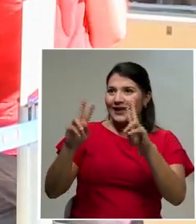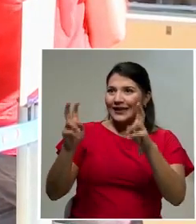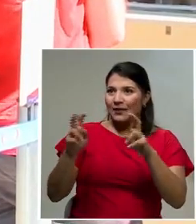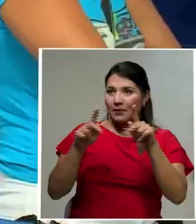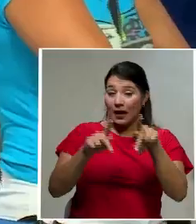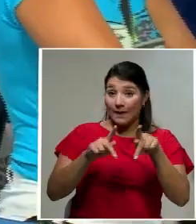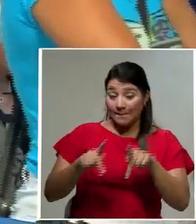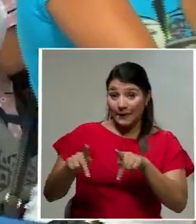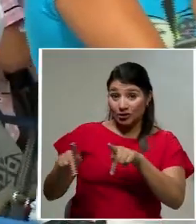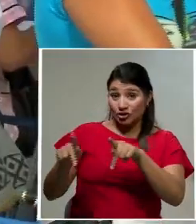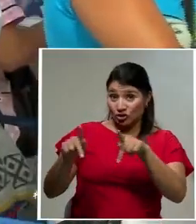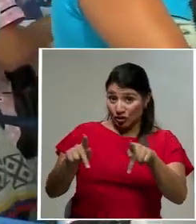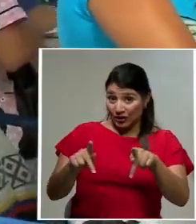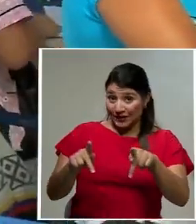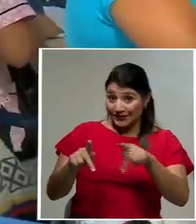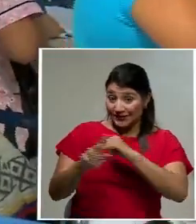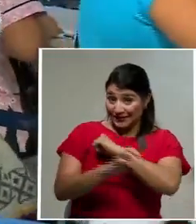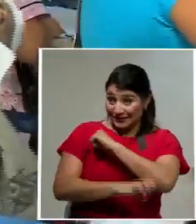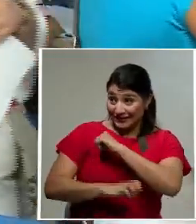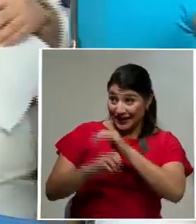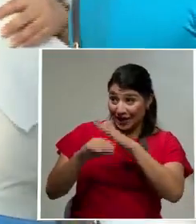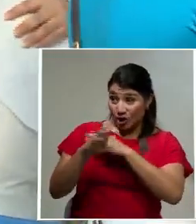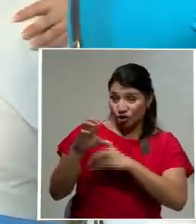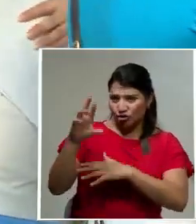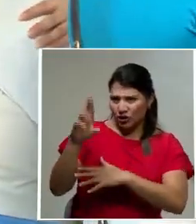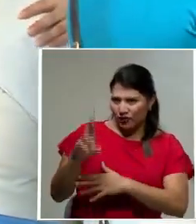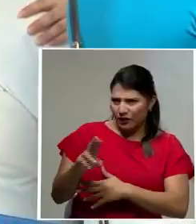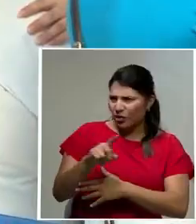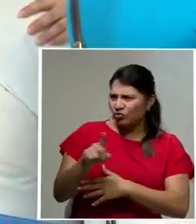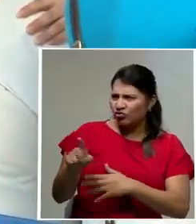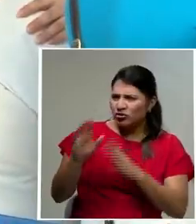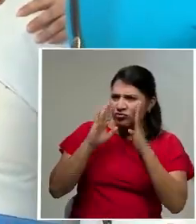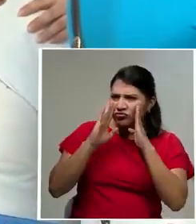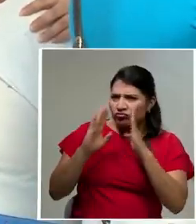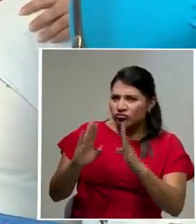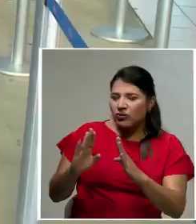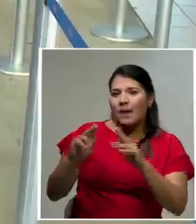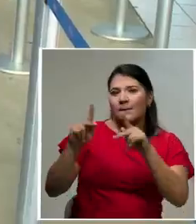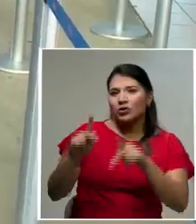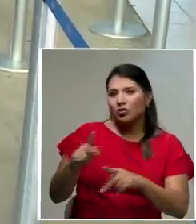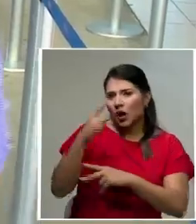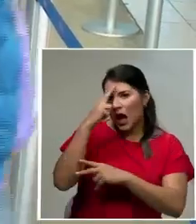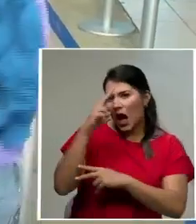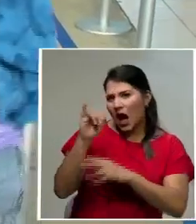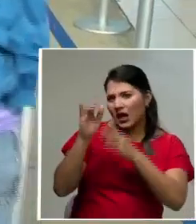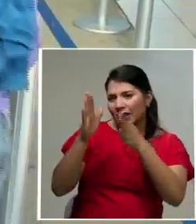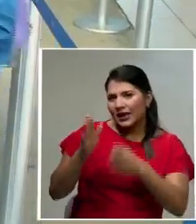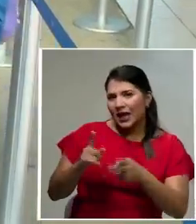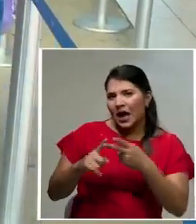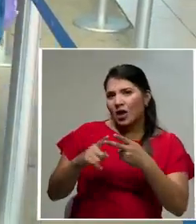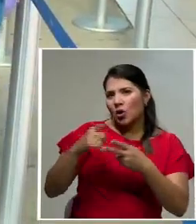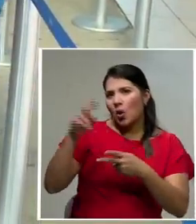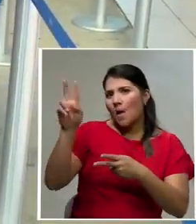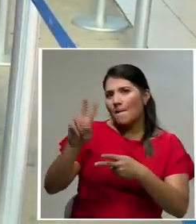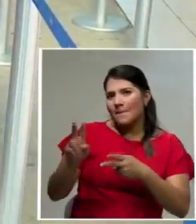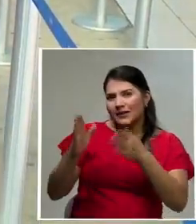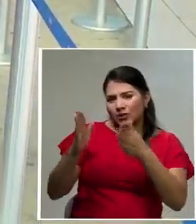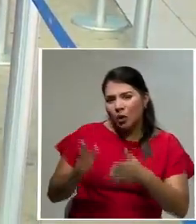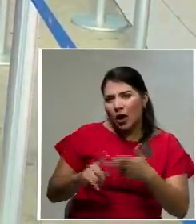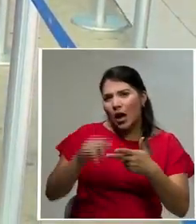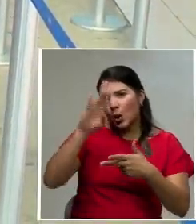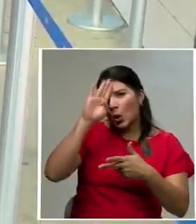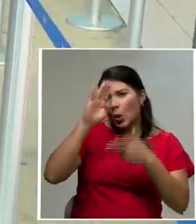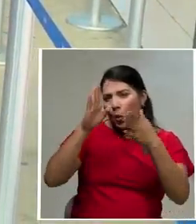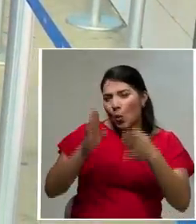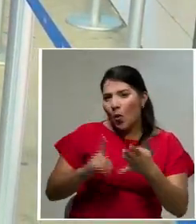han hecho trabajos importantes con los grupos de haitianos, venezolanos, cubanos, con nicaragüenses y le dan mucho seguimiento a este